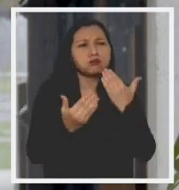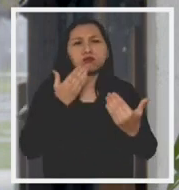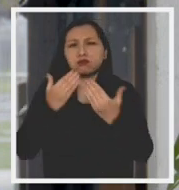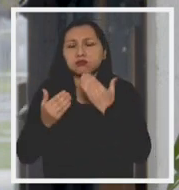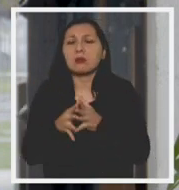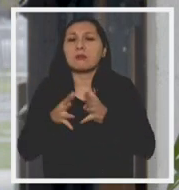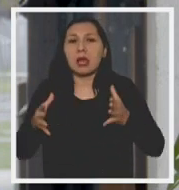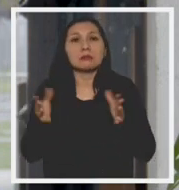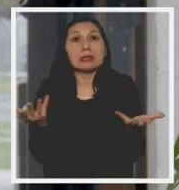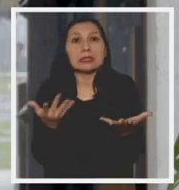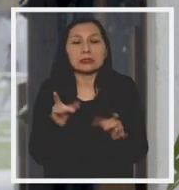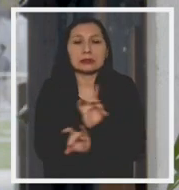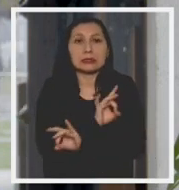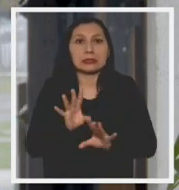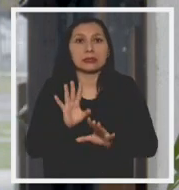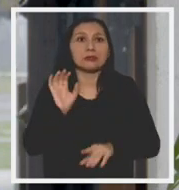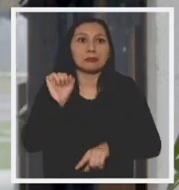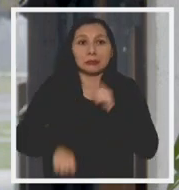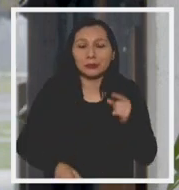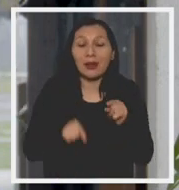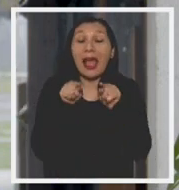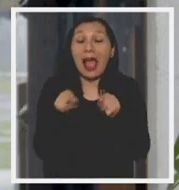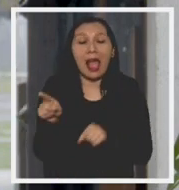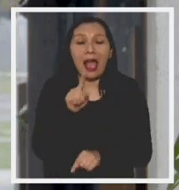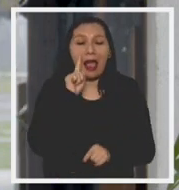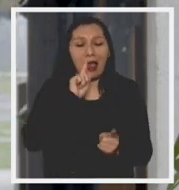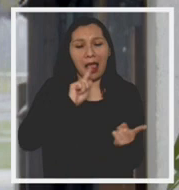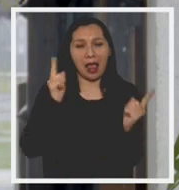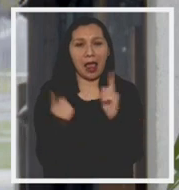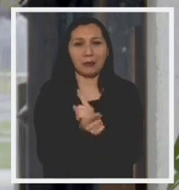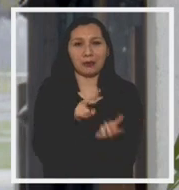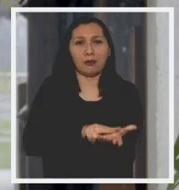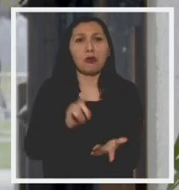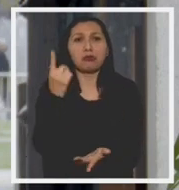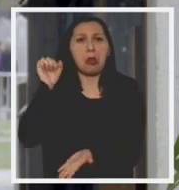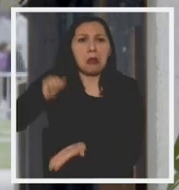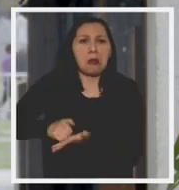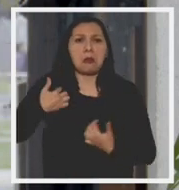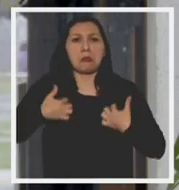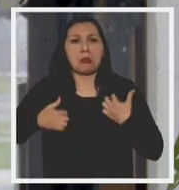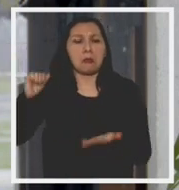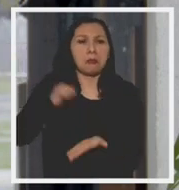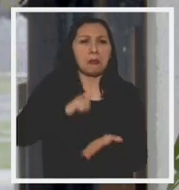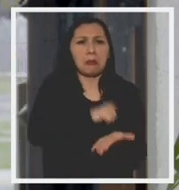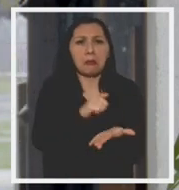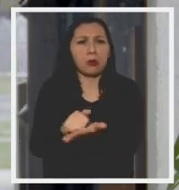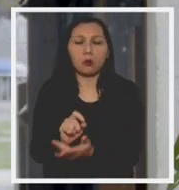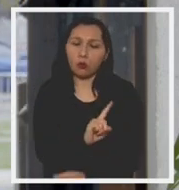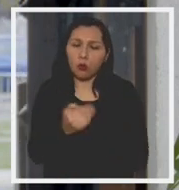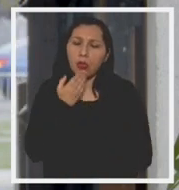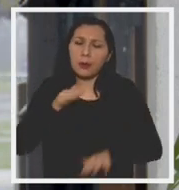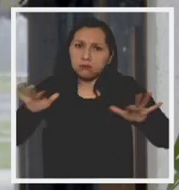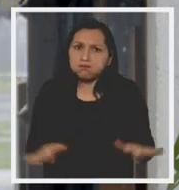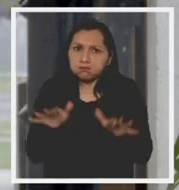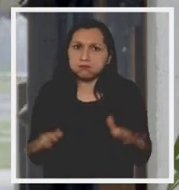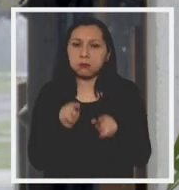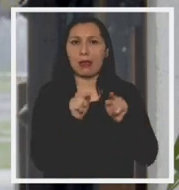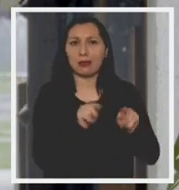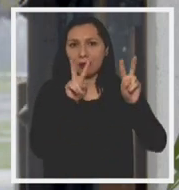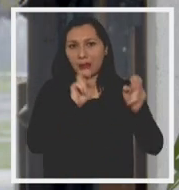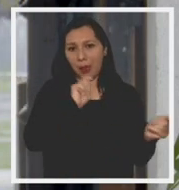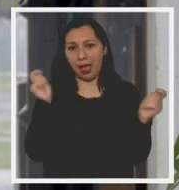nunca para sacarlas adelante. Así se cambia la realidad, no solo quejándose de ella, sino que actuando sobre ella.